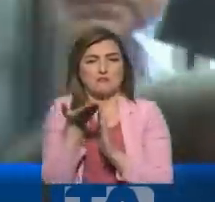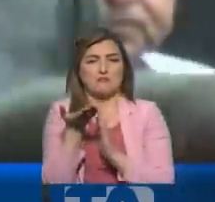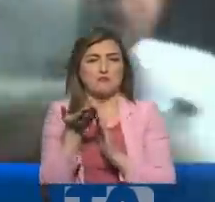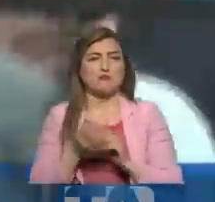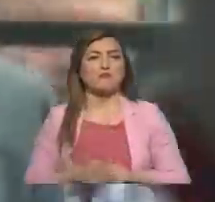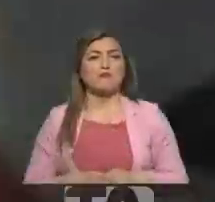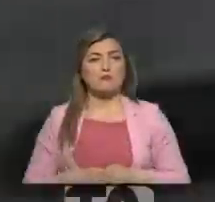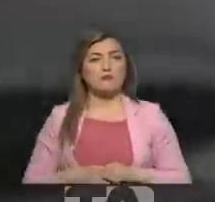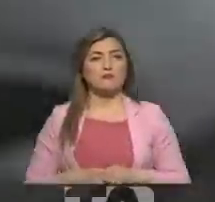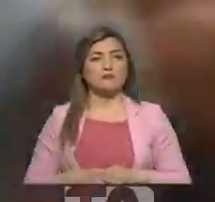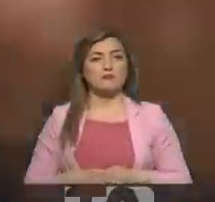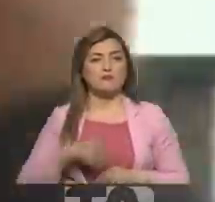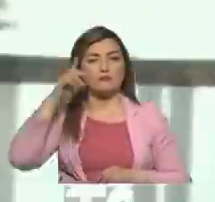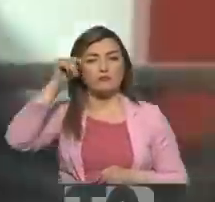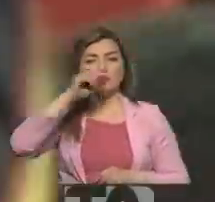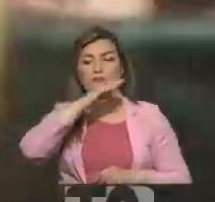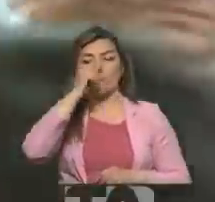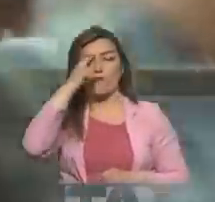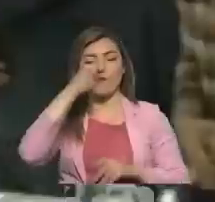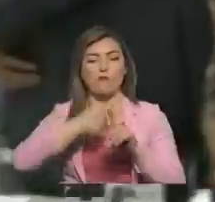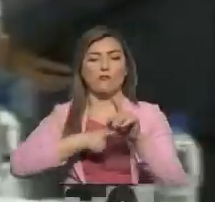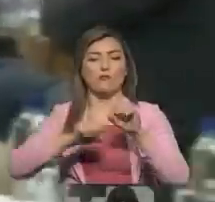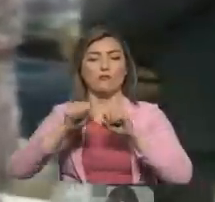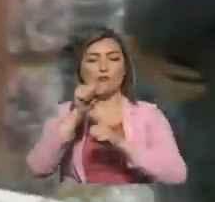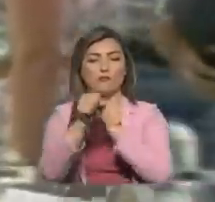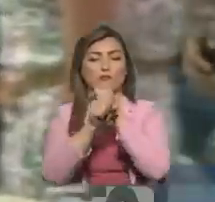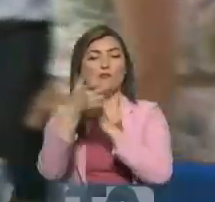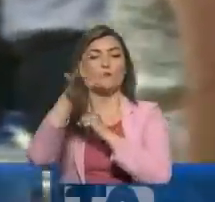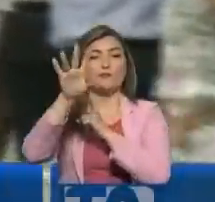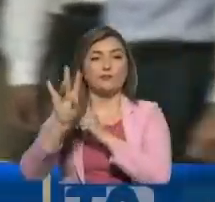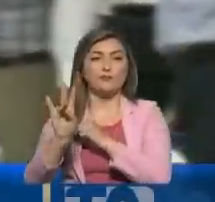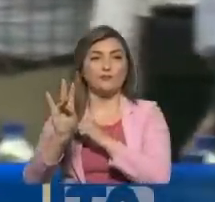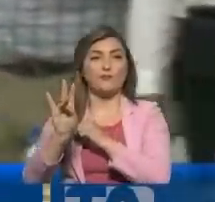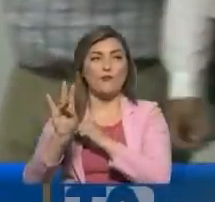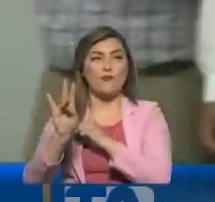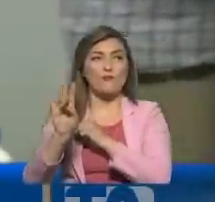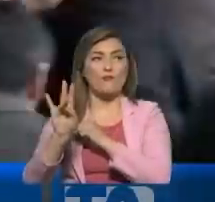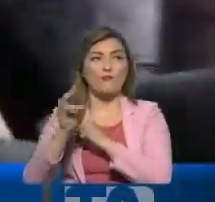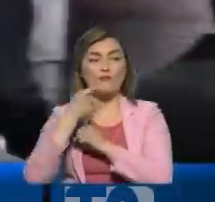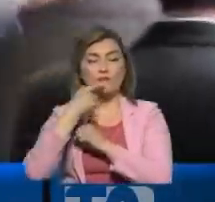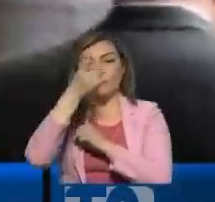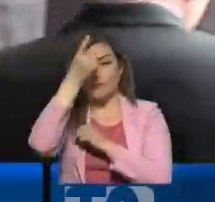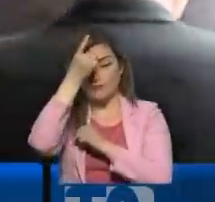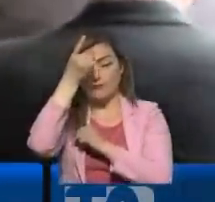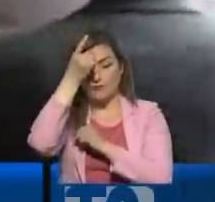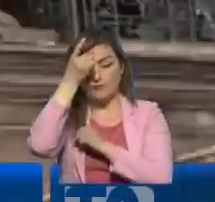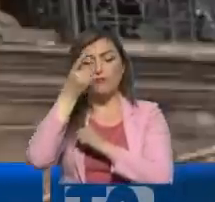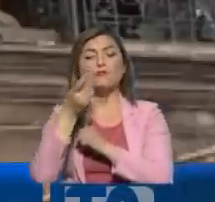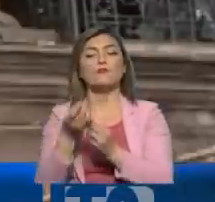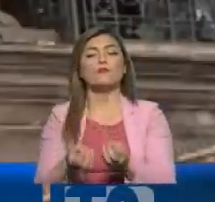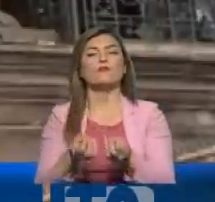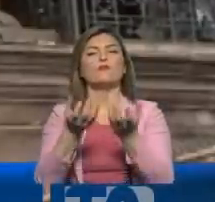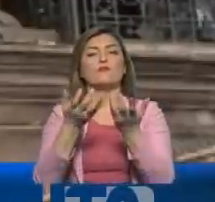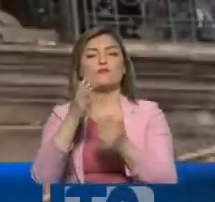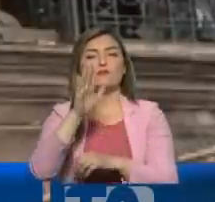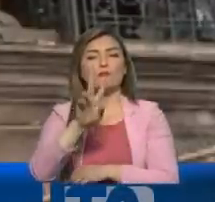Y asegura que el gobierno de Correa en mayo de 2017 dijo que la deuda consolidada era